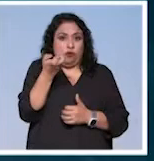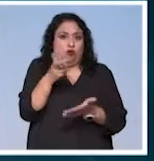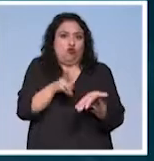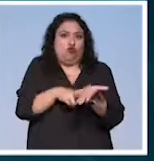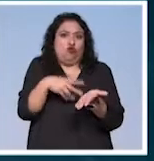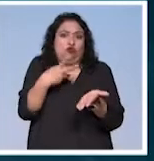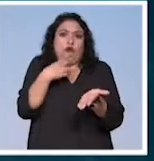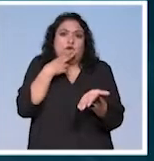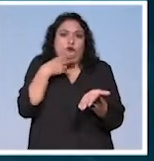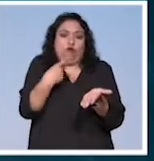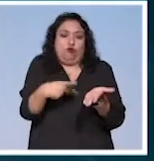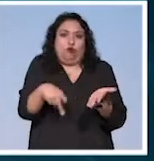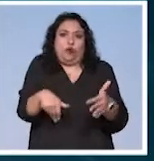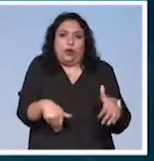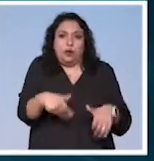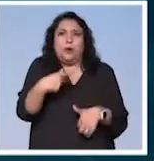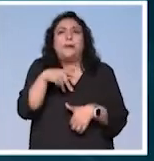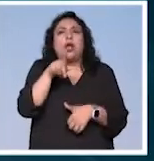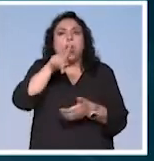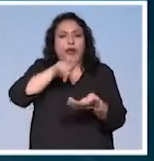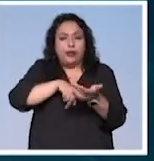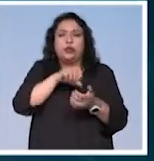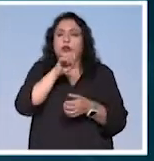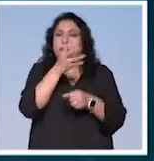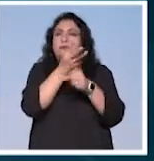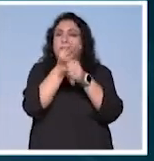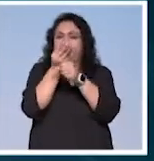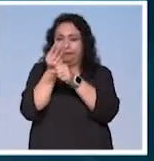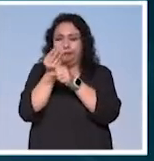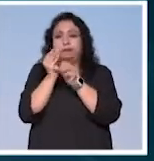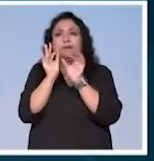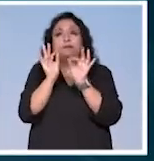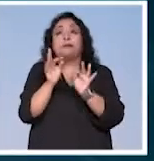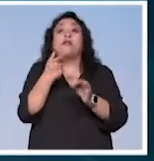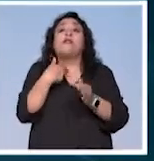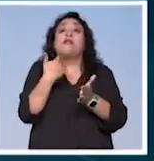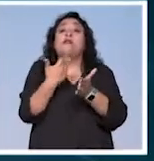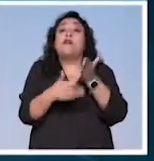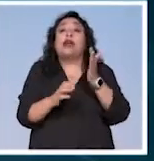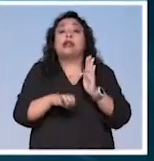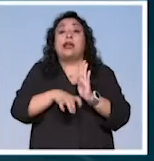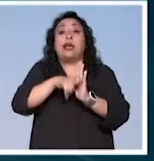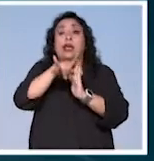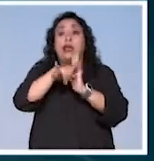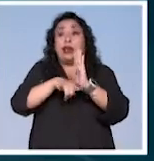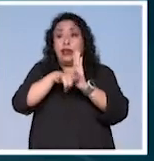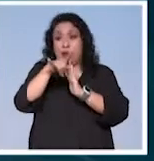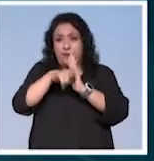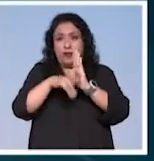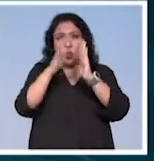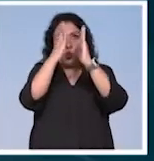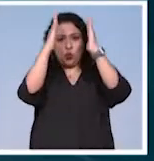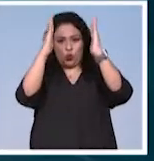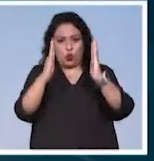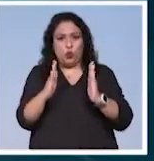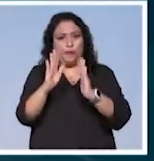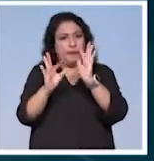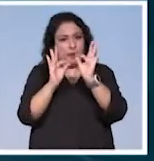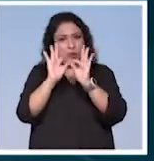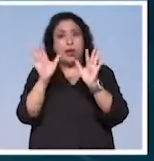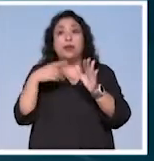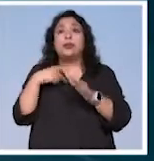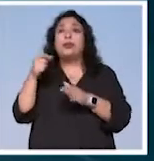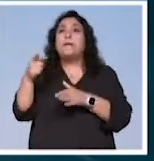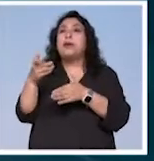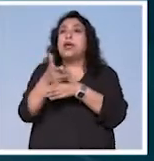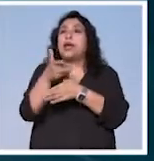del teatro, pero sí, por la parte de adentro, sí mejorarlo. Nos queda el pendiente del elevador, que ya está el cubo. La cantina que